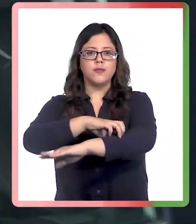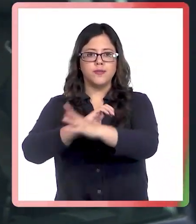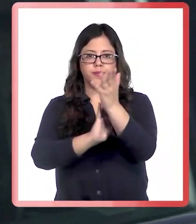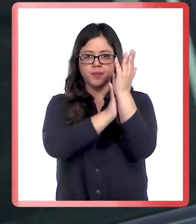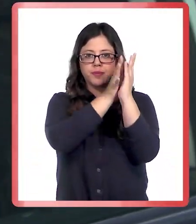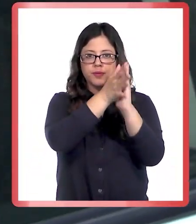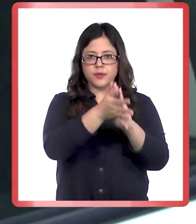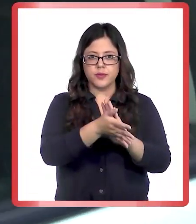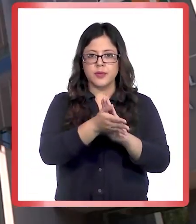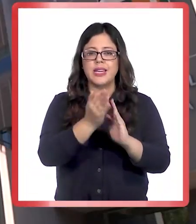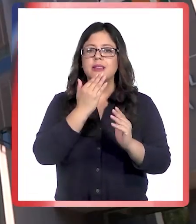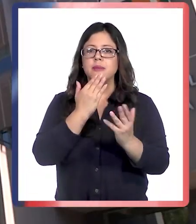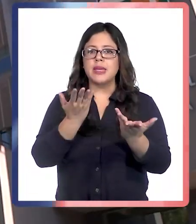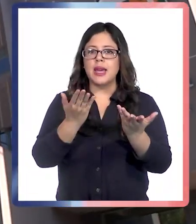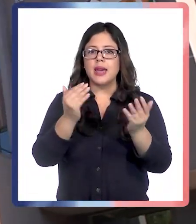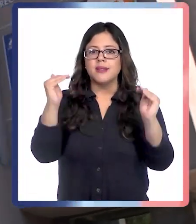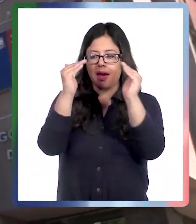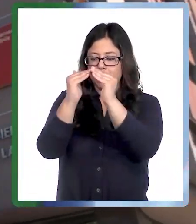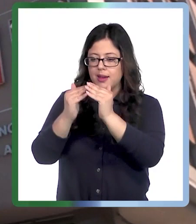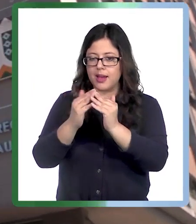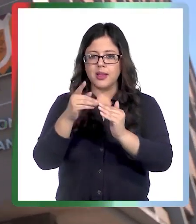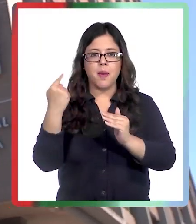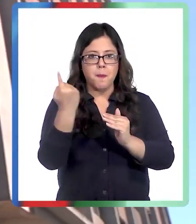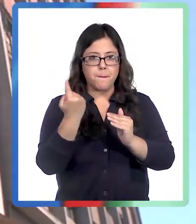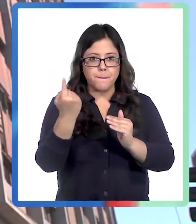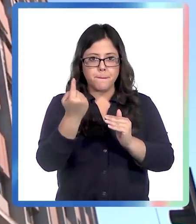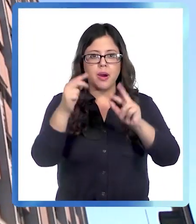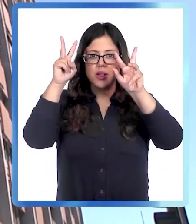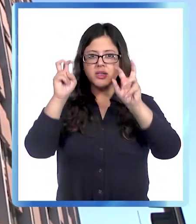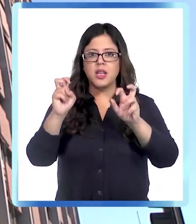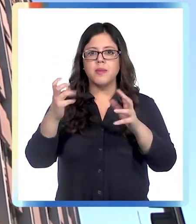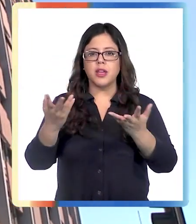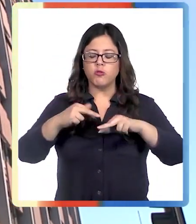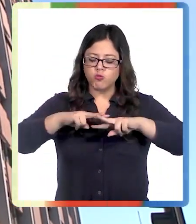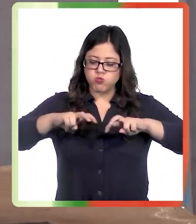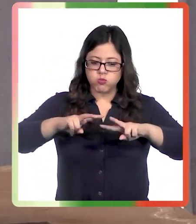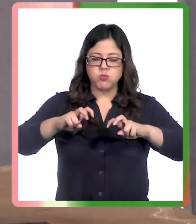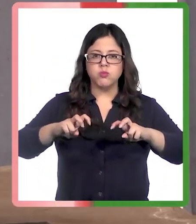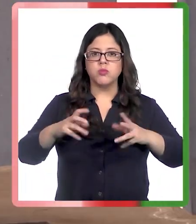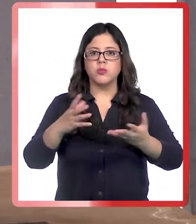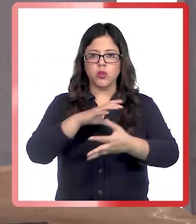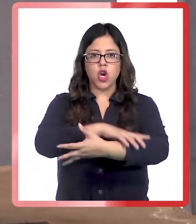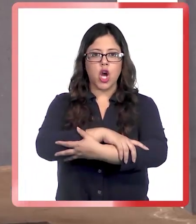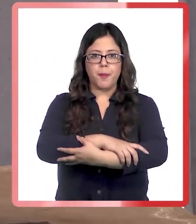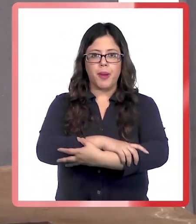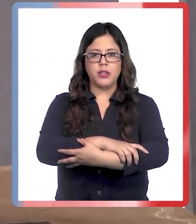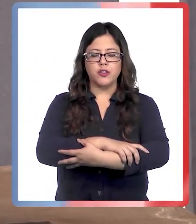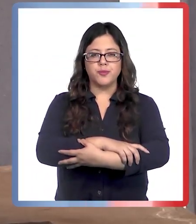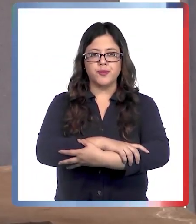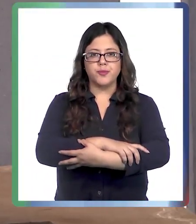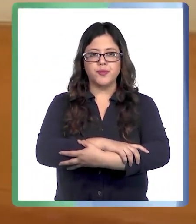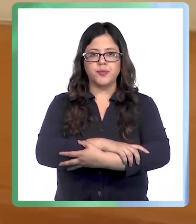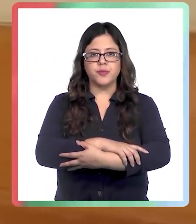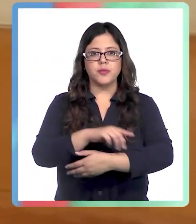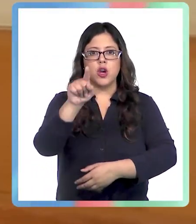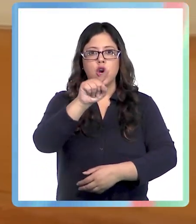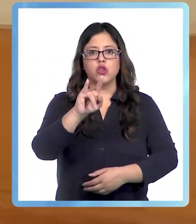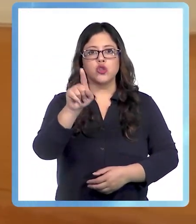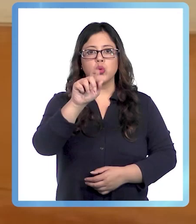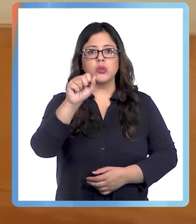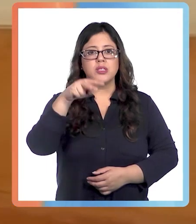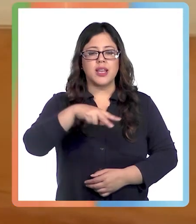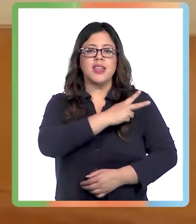en domicilios particulares, todo esto en el marco de la investigación del caso Convenios. Susan Alarcón Rubilar, jefa